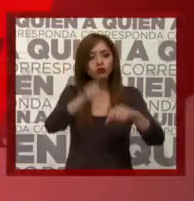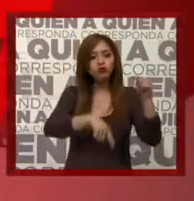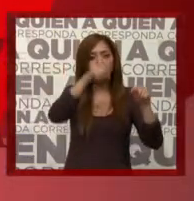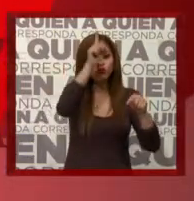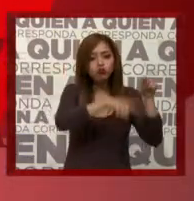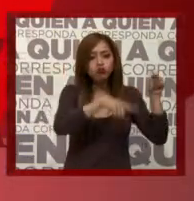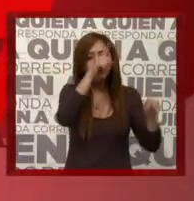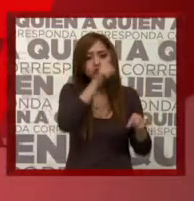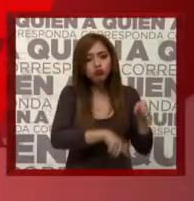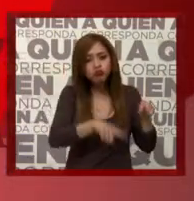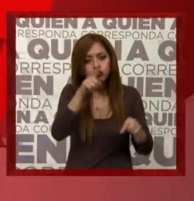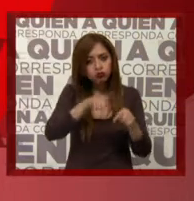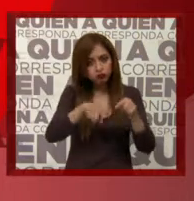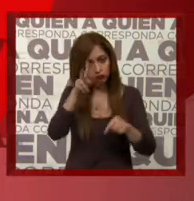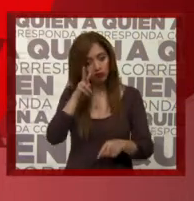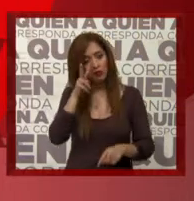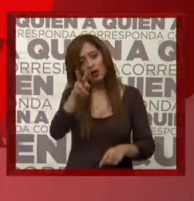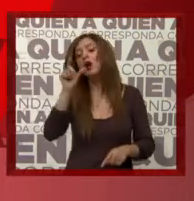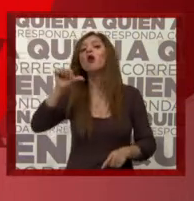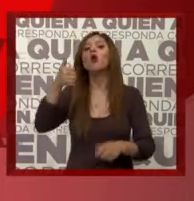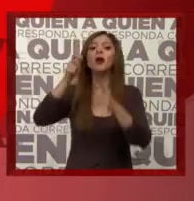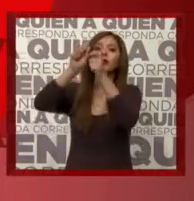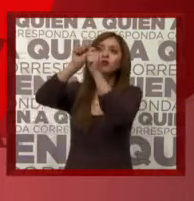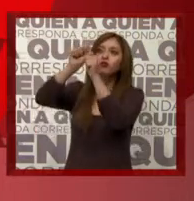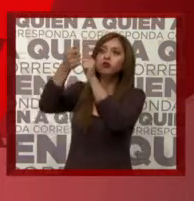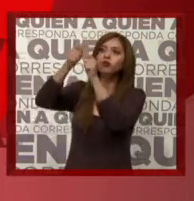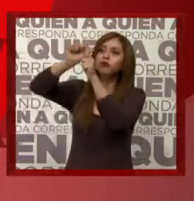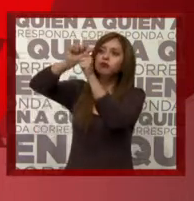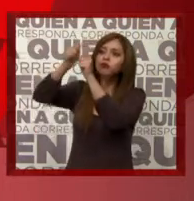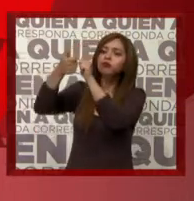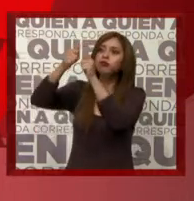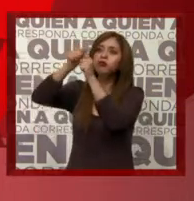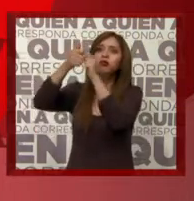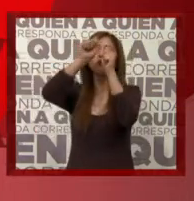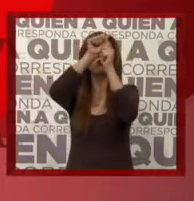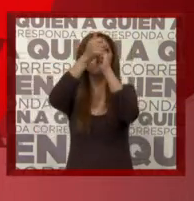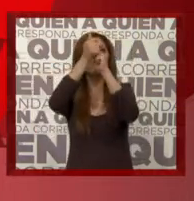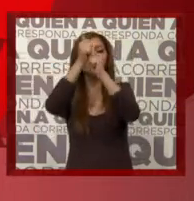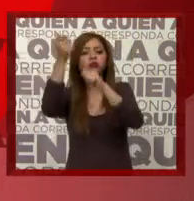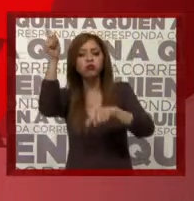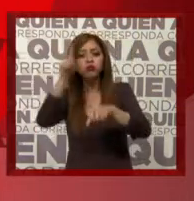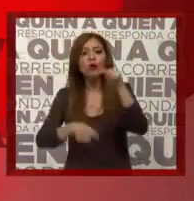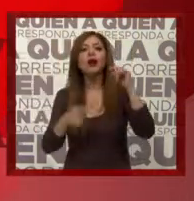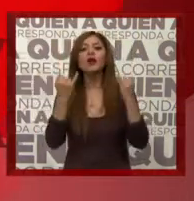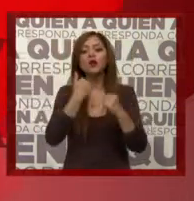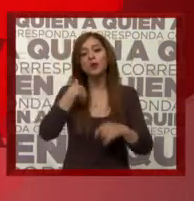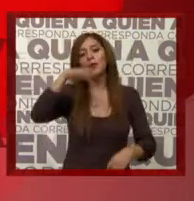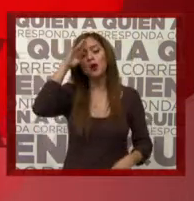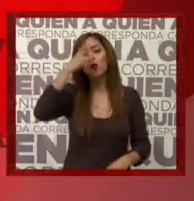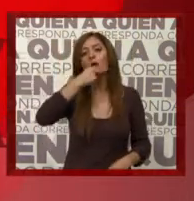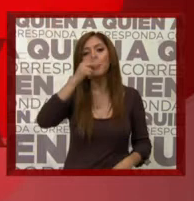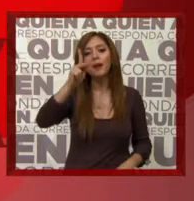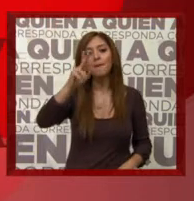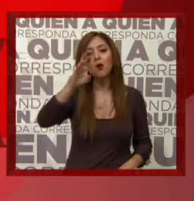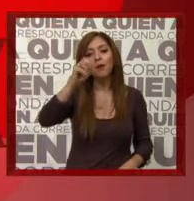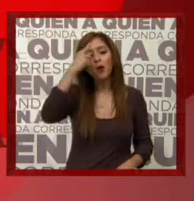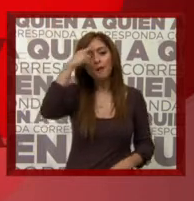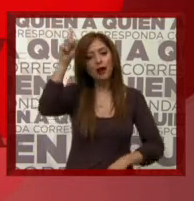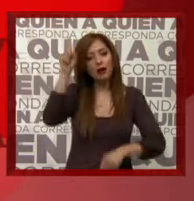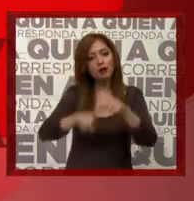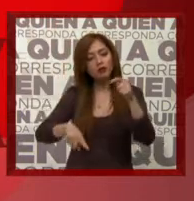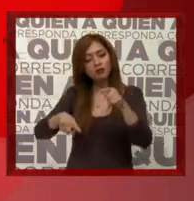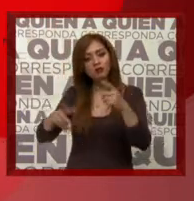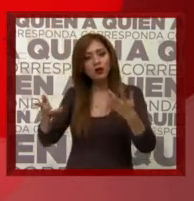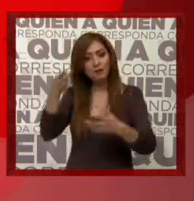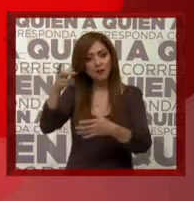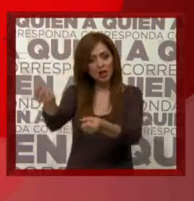a otros, sí, trajeron la Stilson, el Perico, hasta plomero deben haber traído para quitarlo. Porque no